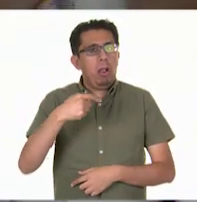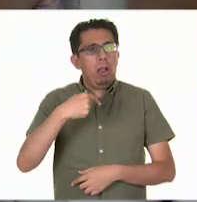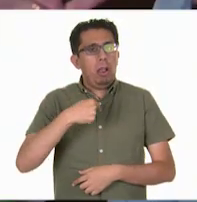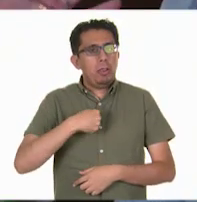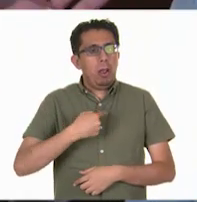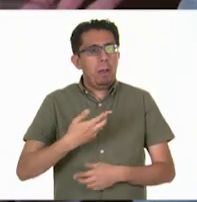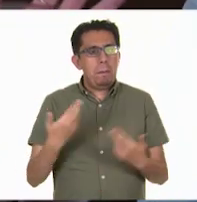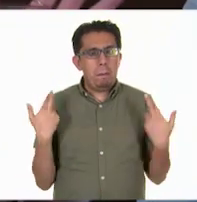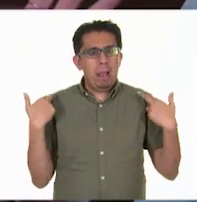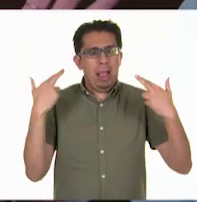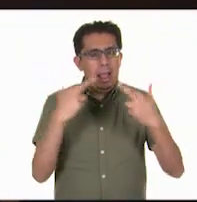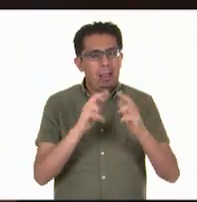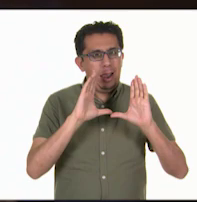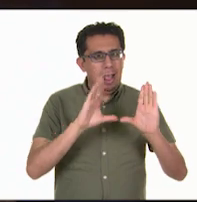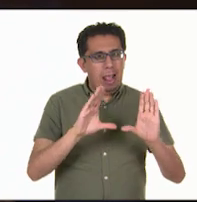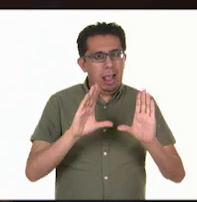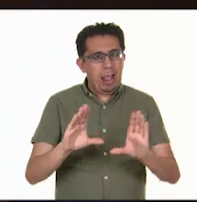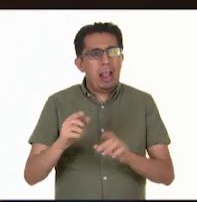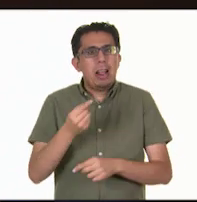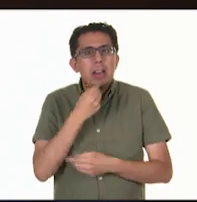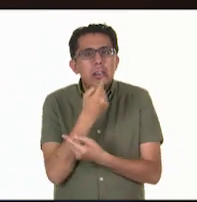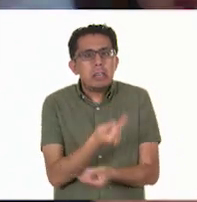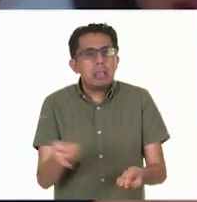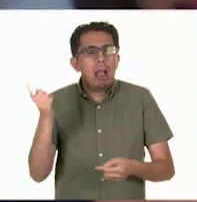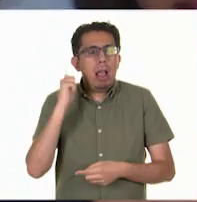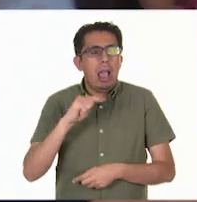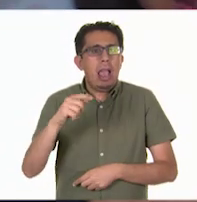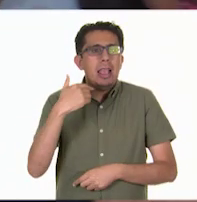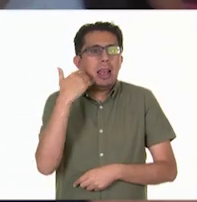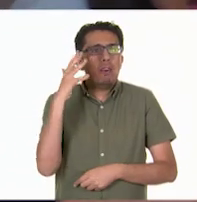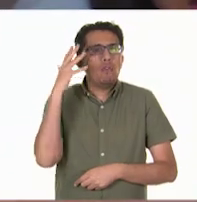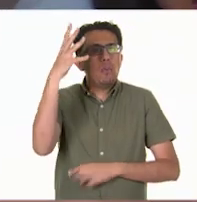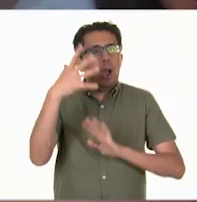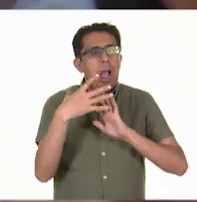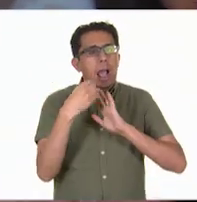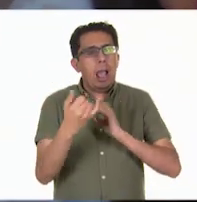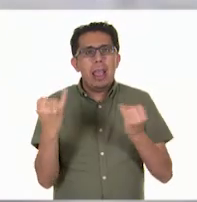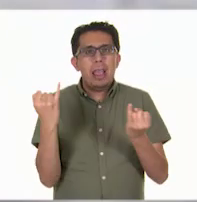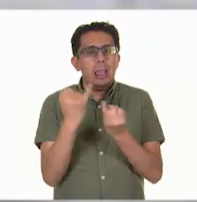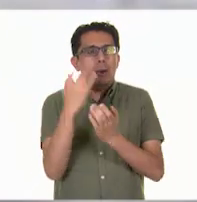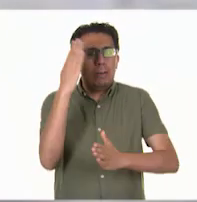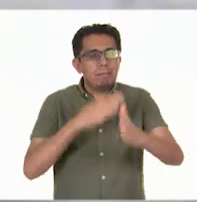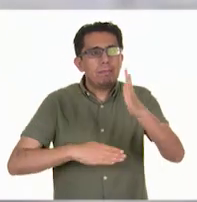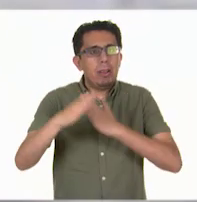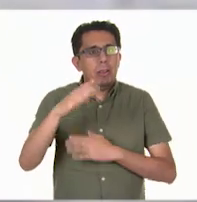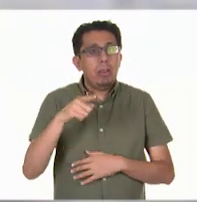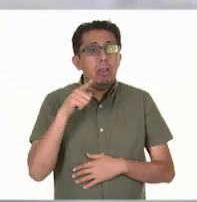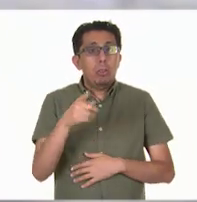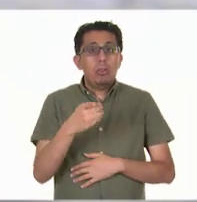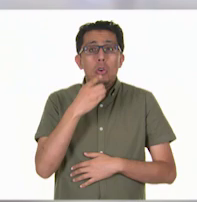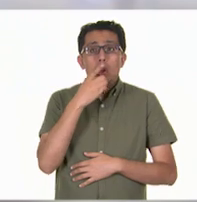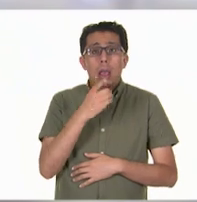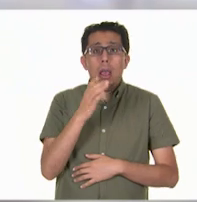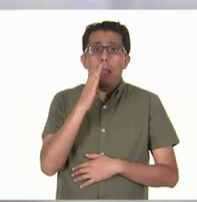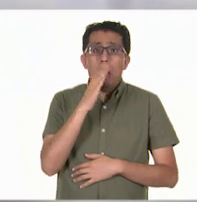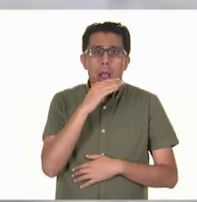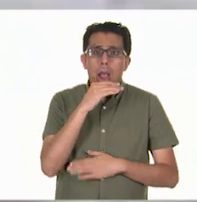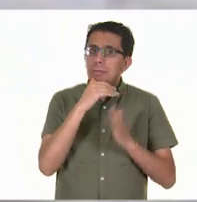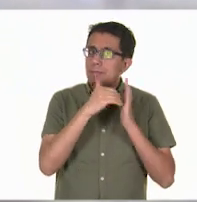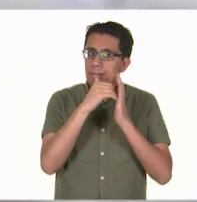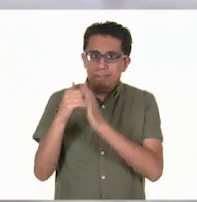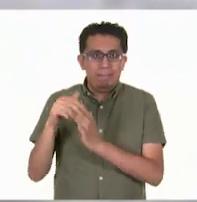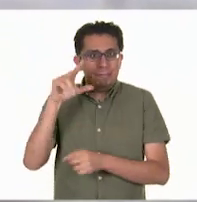en mentora de muchas niñas que, como yo, les gustaría llegar muy lejos. Que en tu vocabulario no exista el no